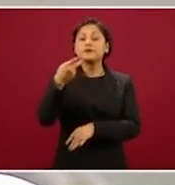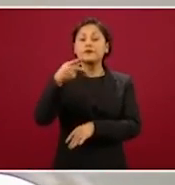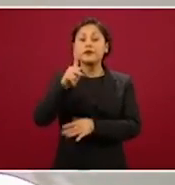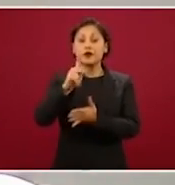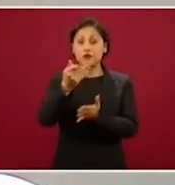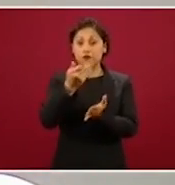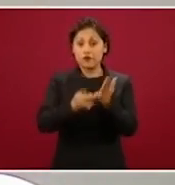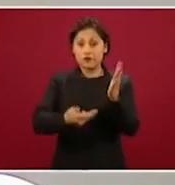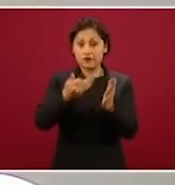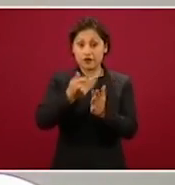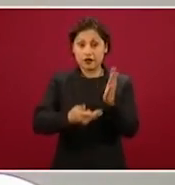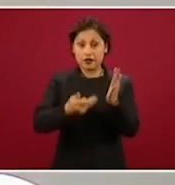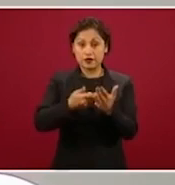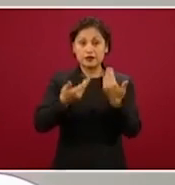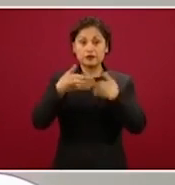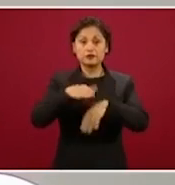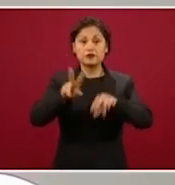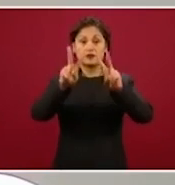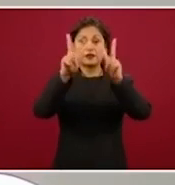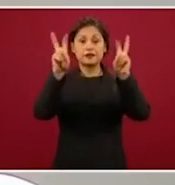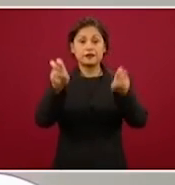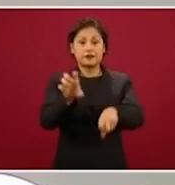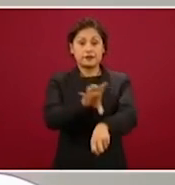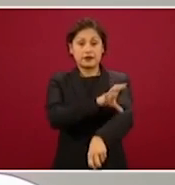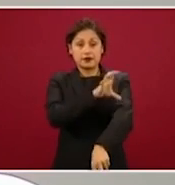lo relacionado con energía, con el sector